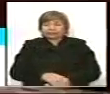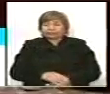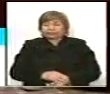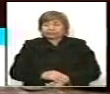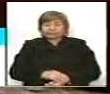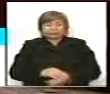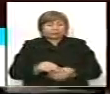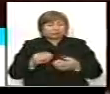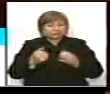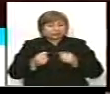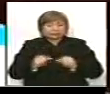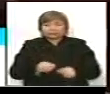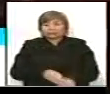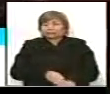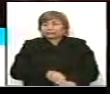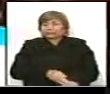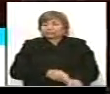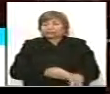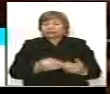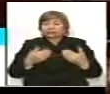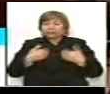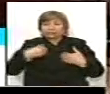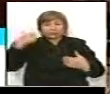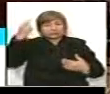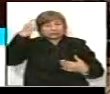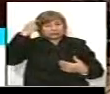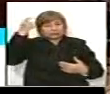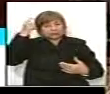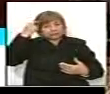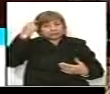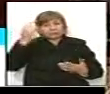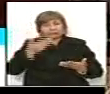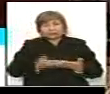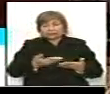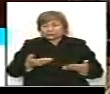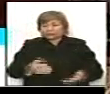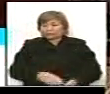¿No? Traten de tener en mente esta...